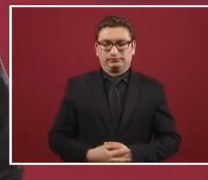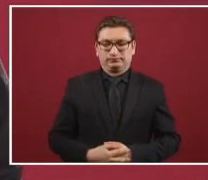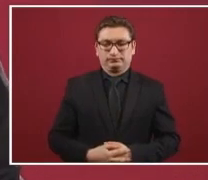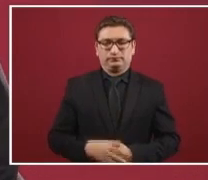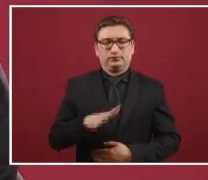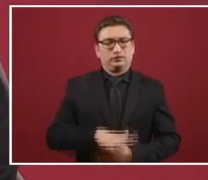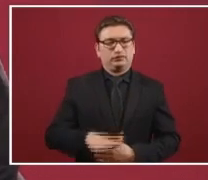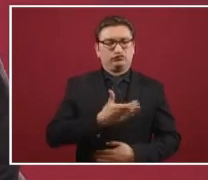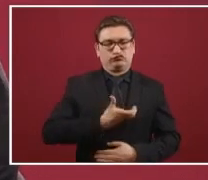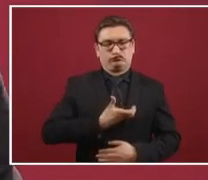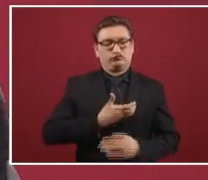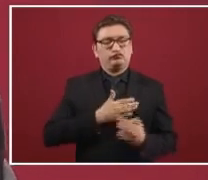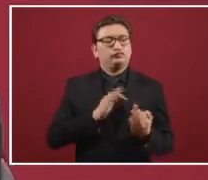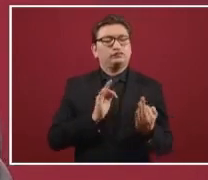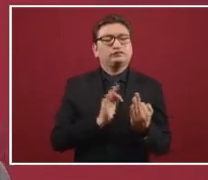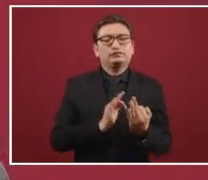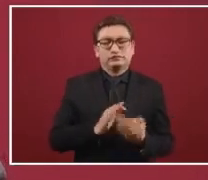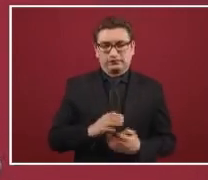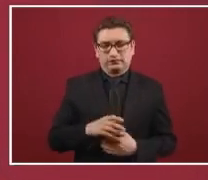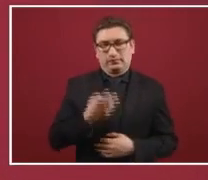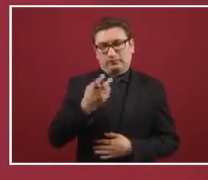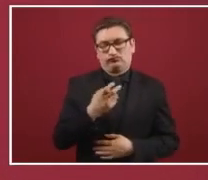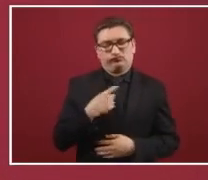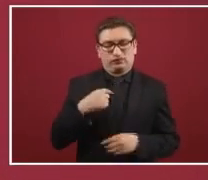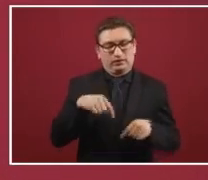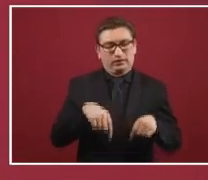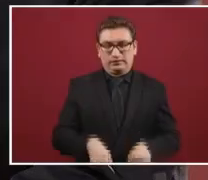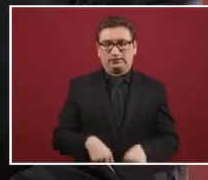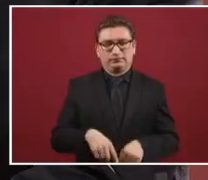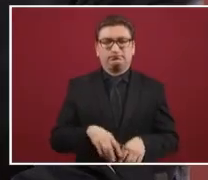del Palacio, de estar aquí.